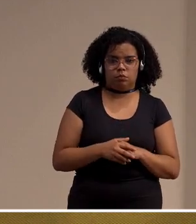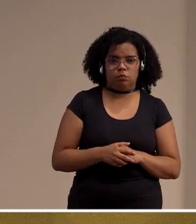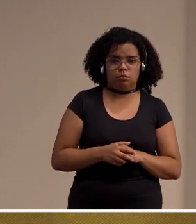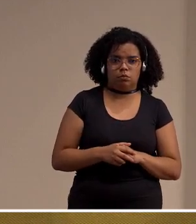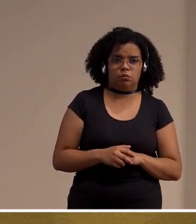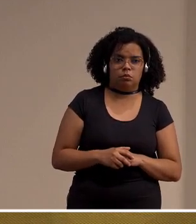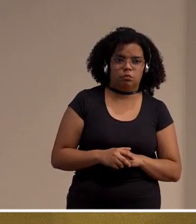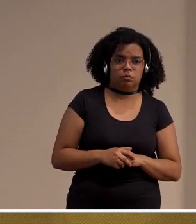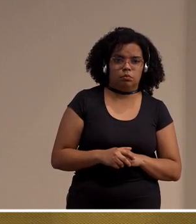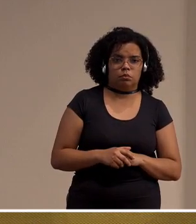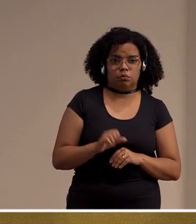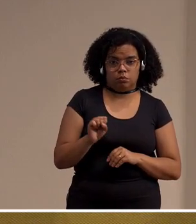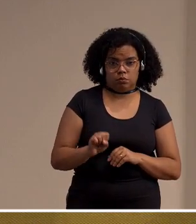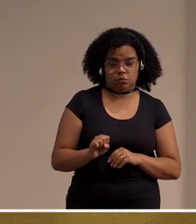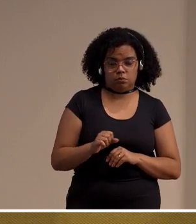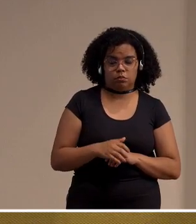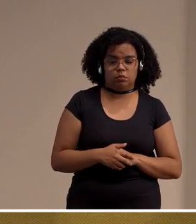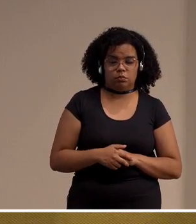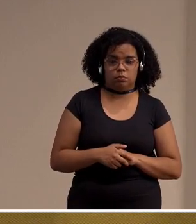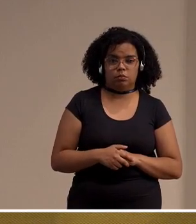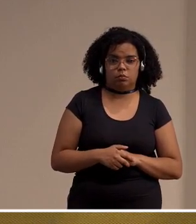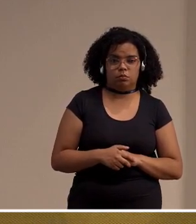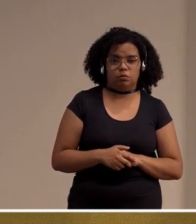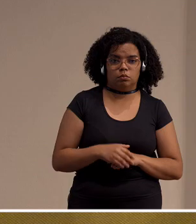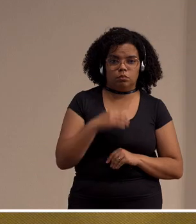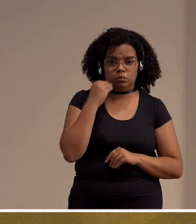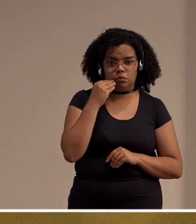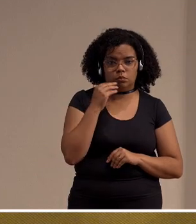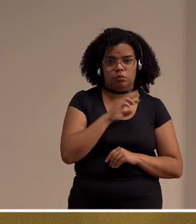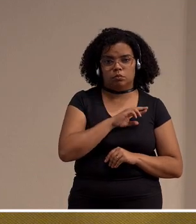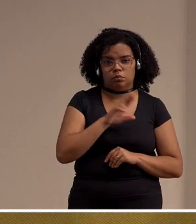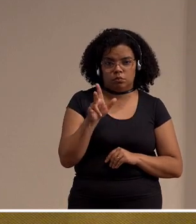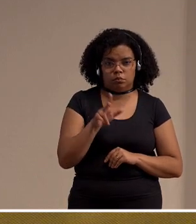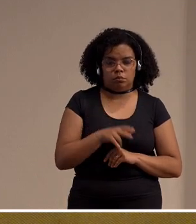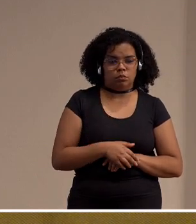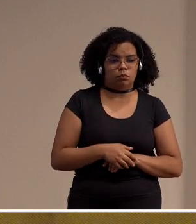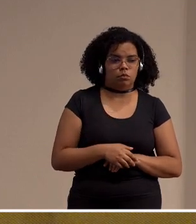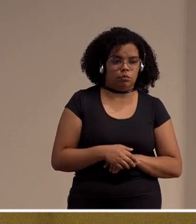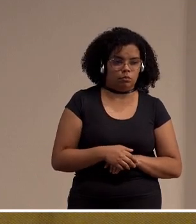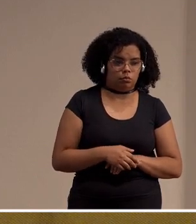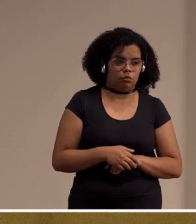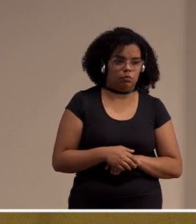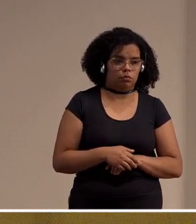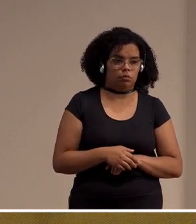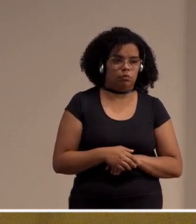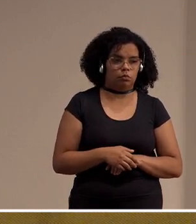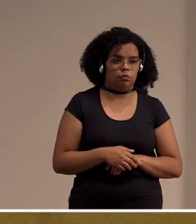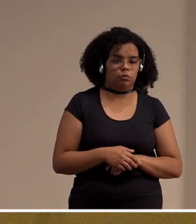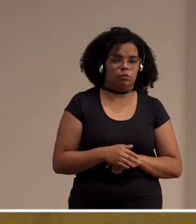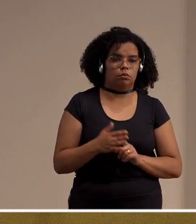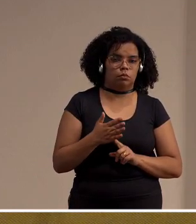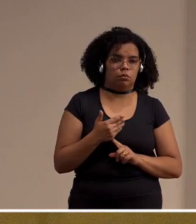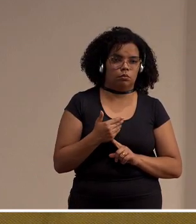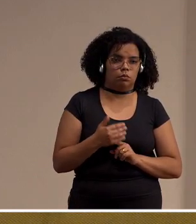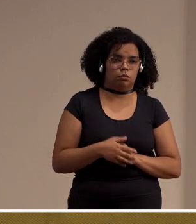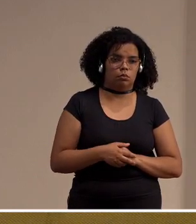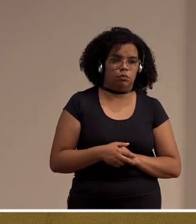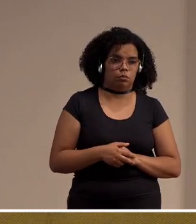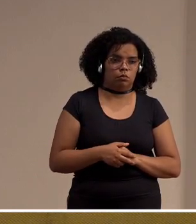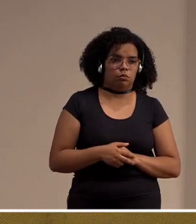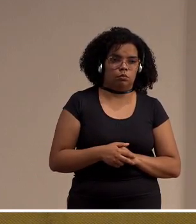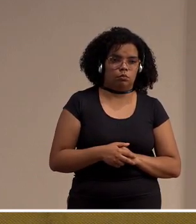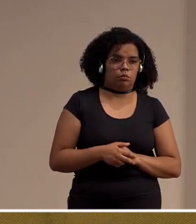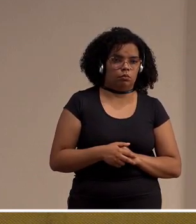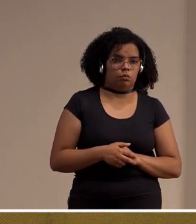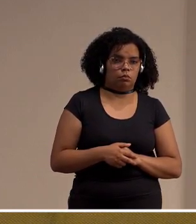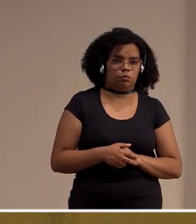una experiencia diferente, que tiene que ver con la tecnología puesta a servicio de las violencias, violencias